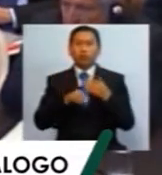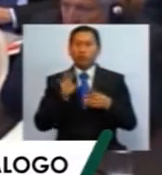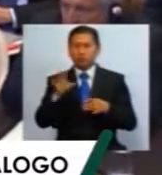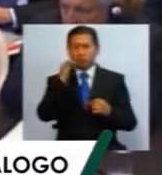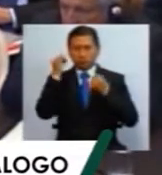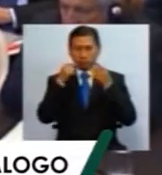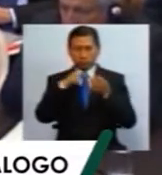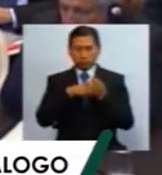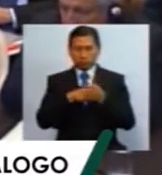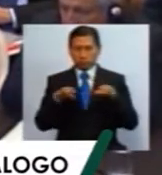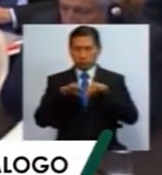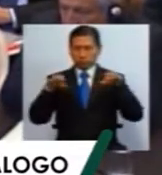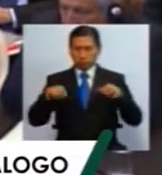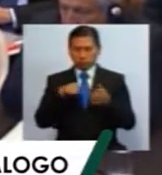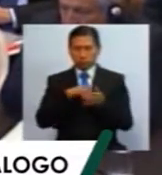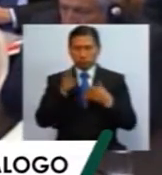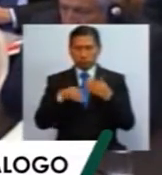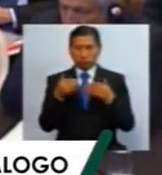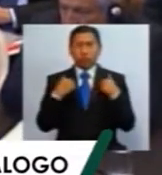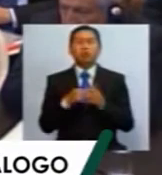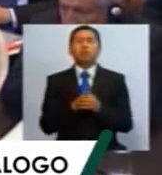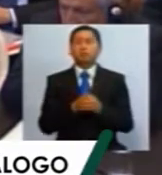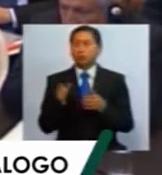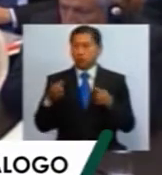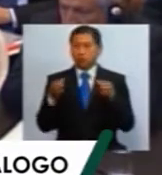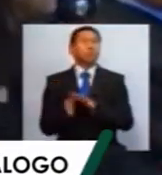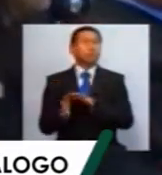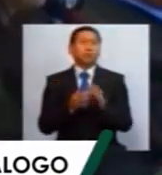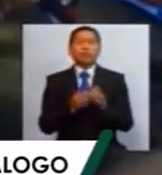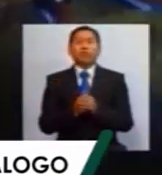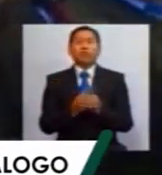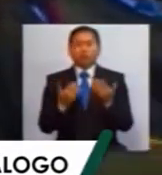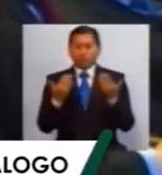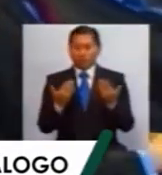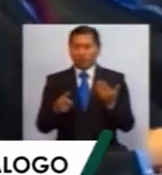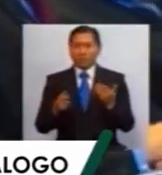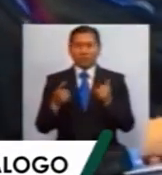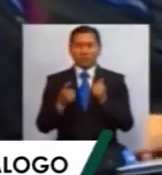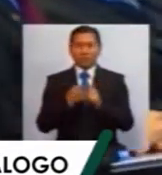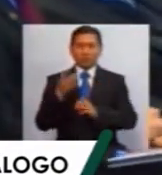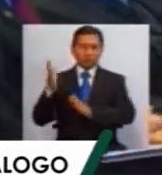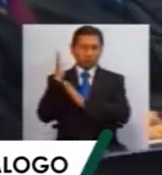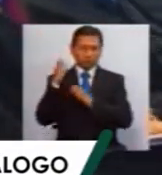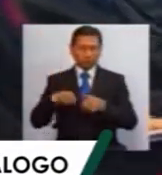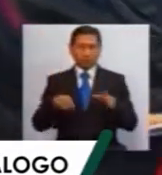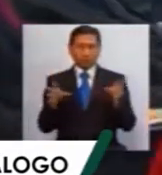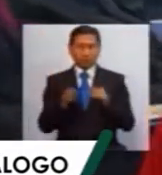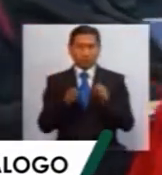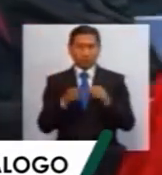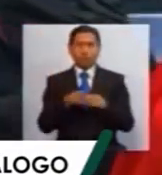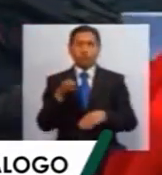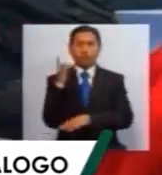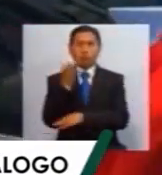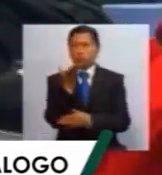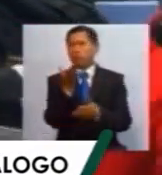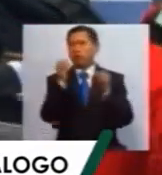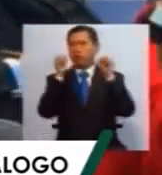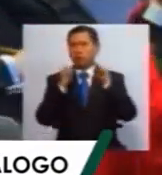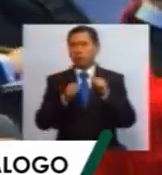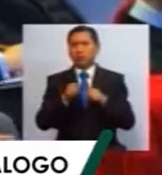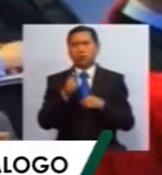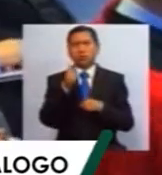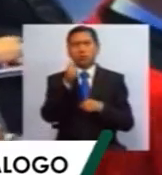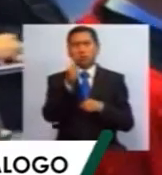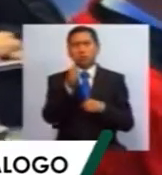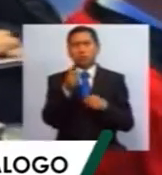que Chile ya notificó a Bolivia hace 2 o 3 días atrás vía Cancillería para empezar a tratar temas pendientes y